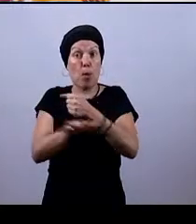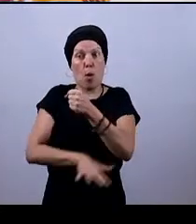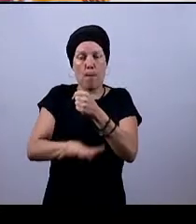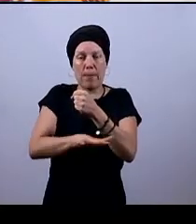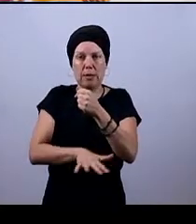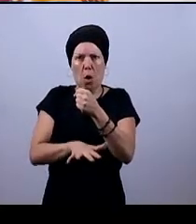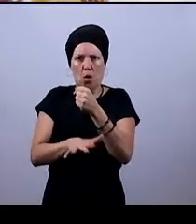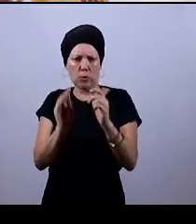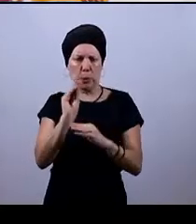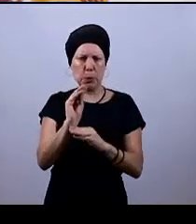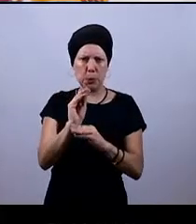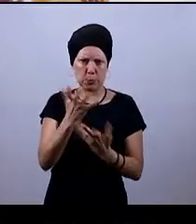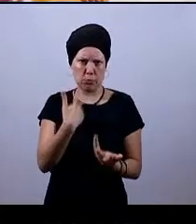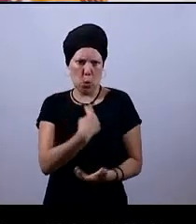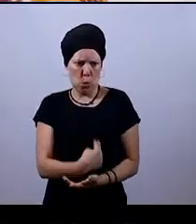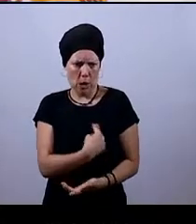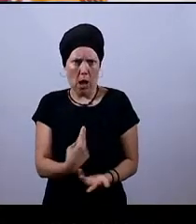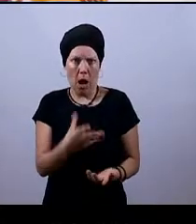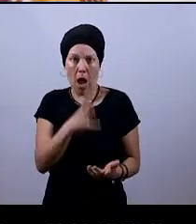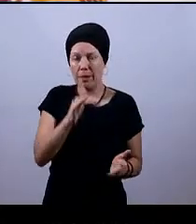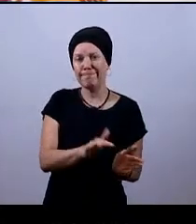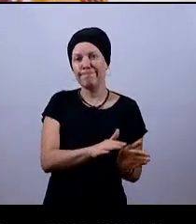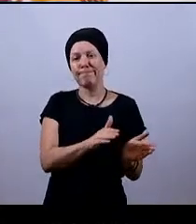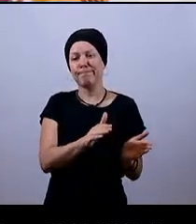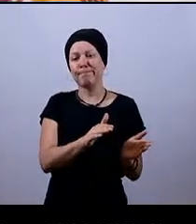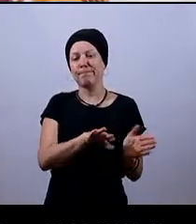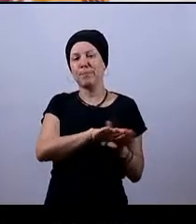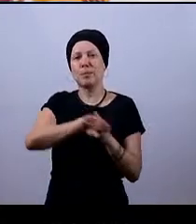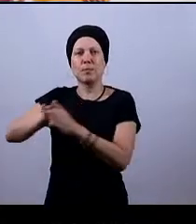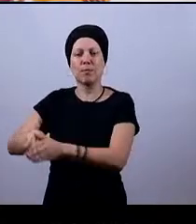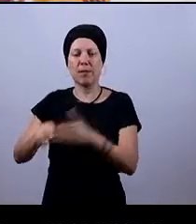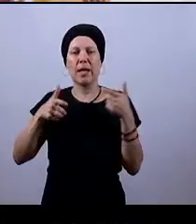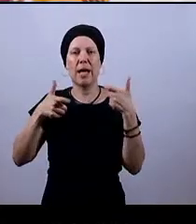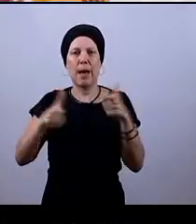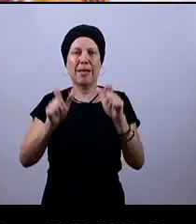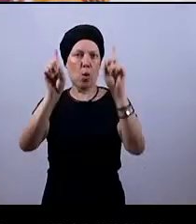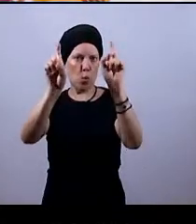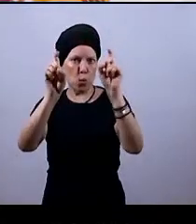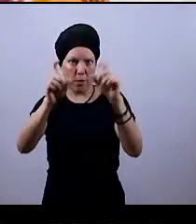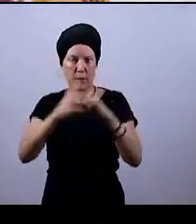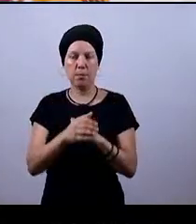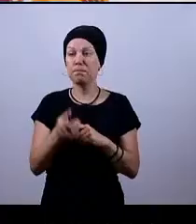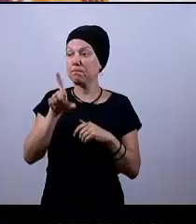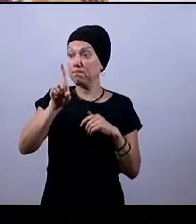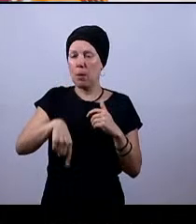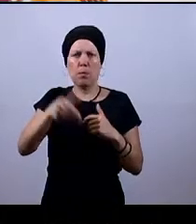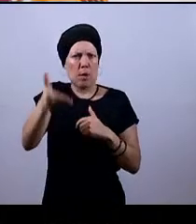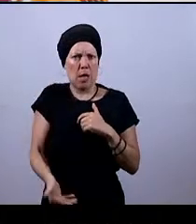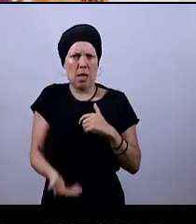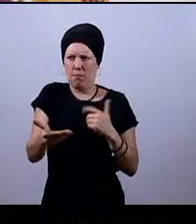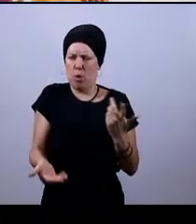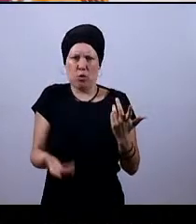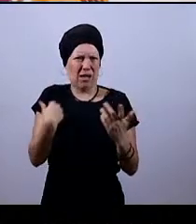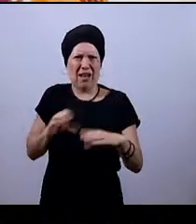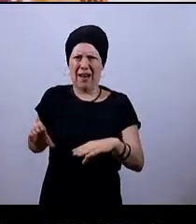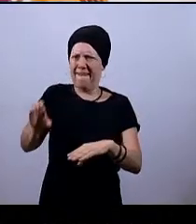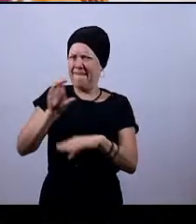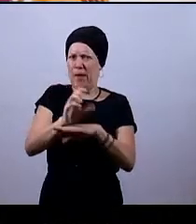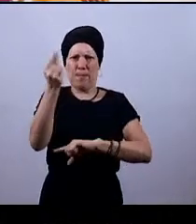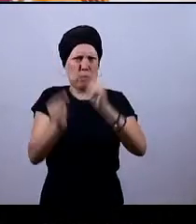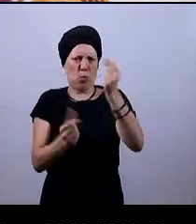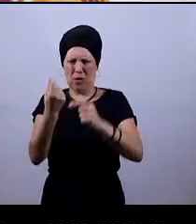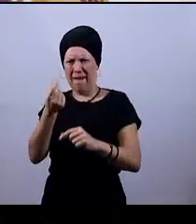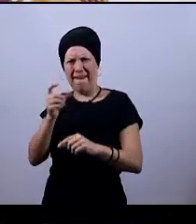como son la sanidad, pasamos ahora al ámbito de la educación. También importantes dotaciones